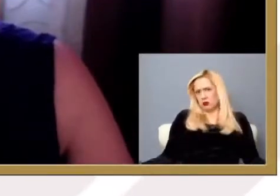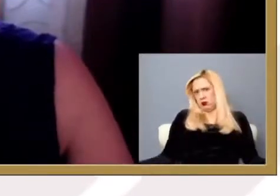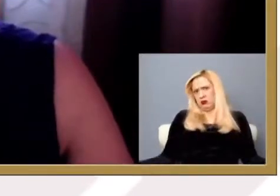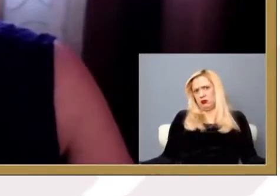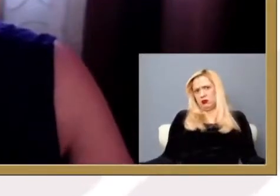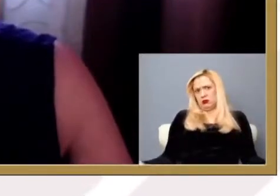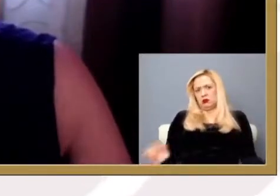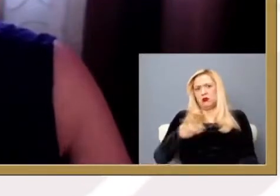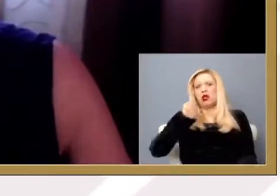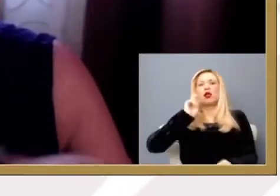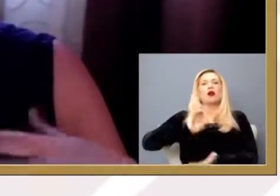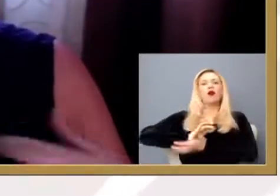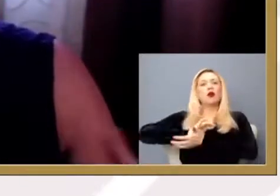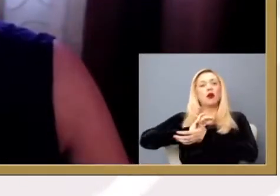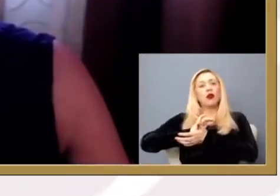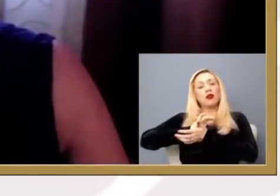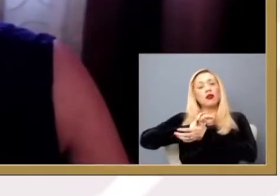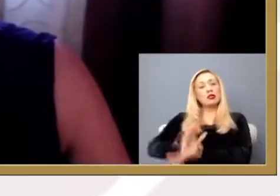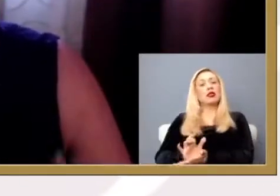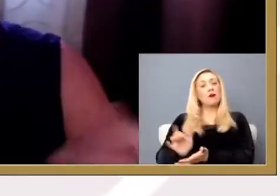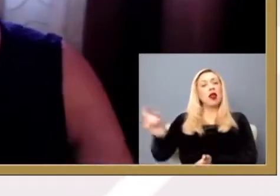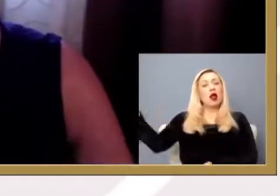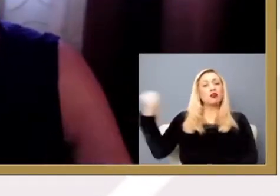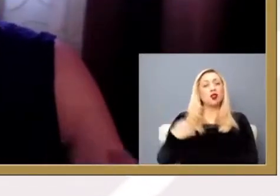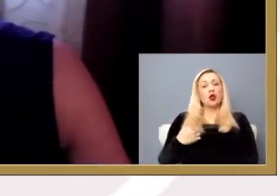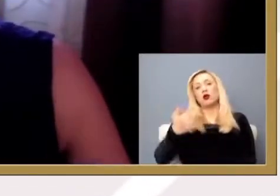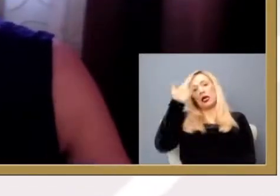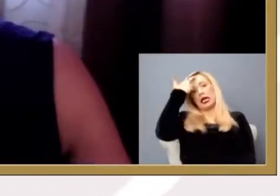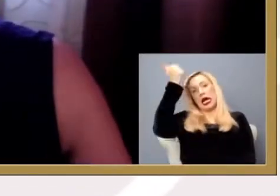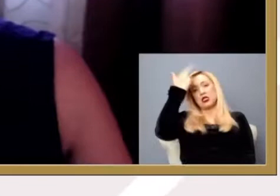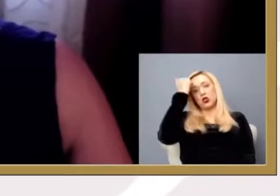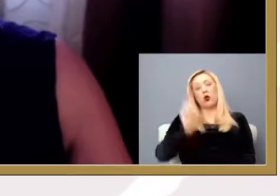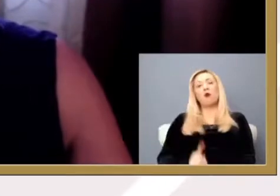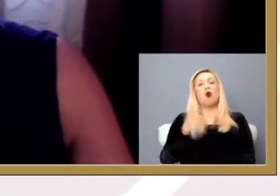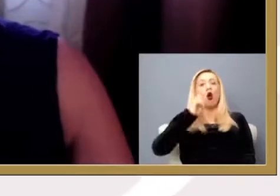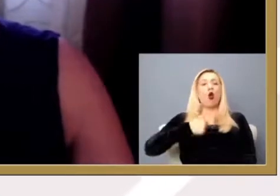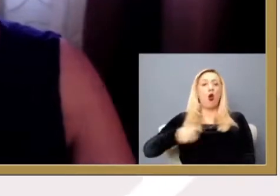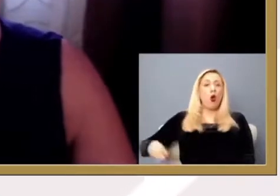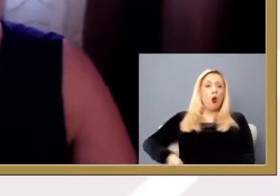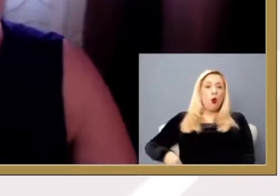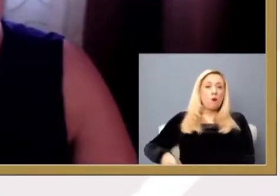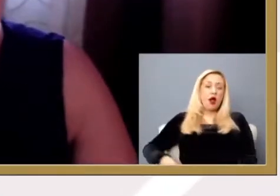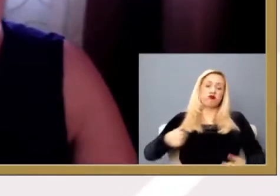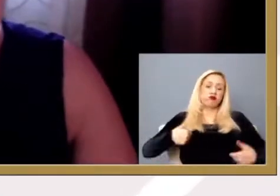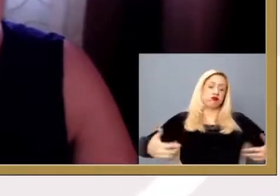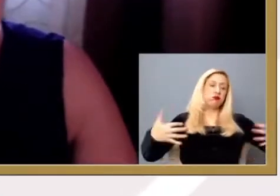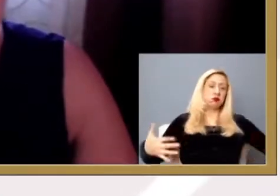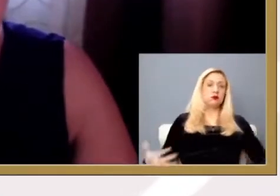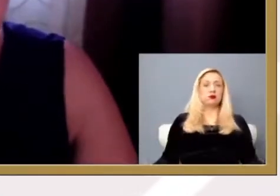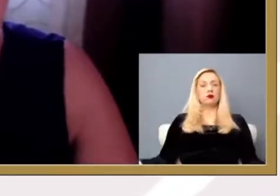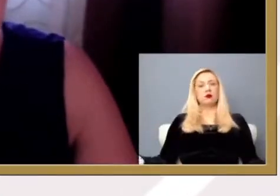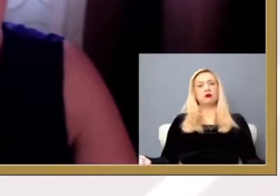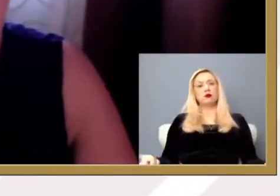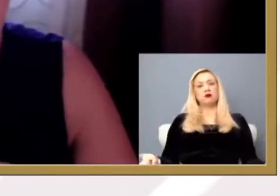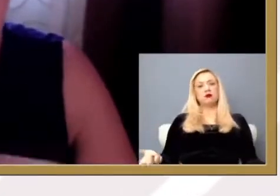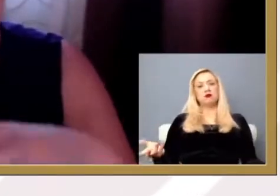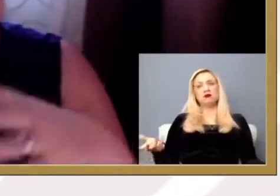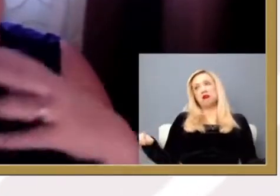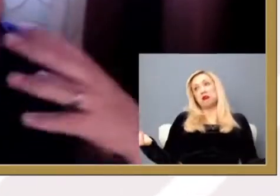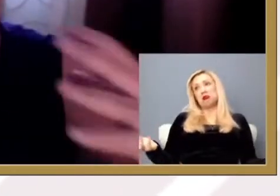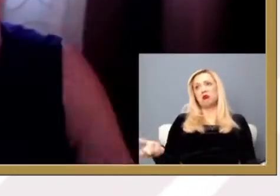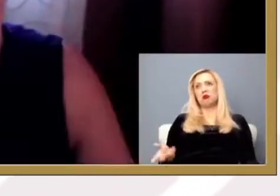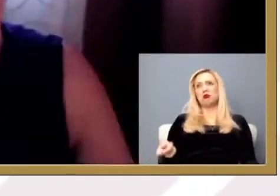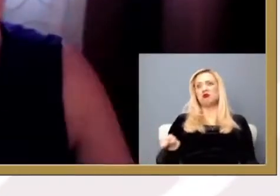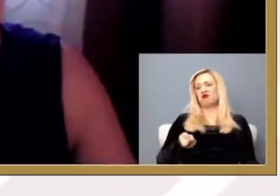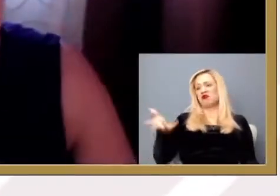prácticas discriminatorias que además las hacen normales, ¿no? A nadie se le hace extraño o que en un afán de ofender te digan gorda, y